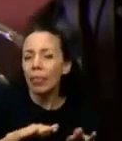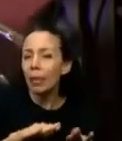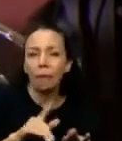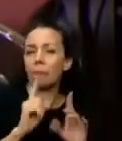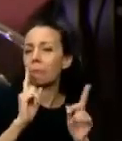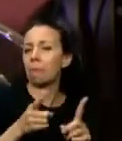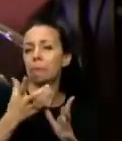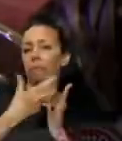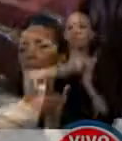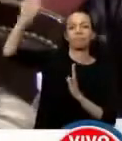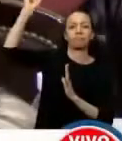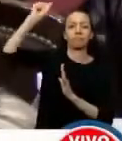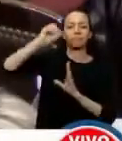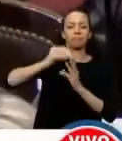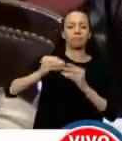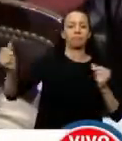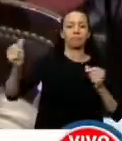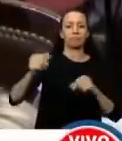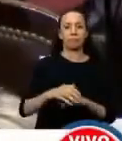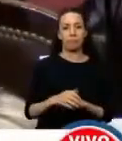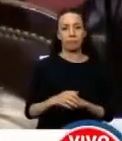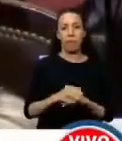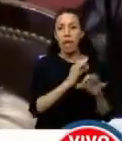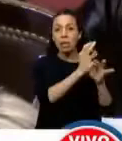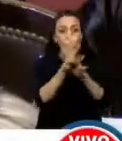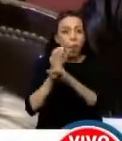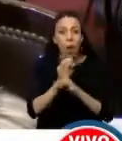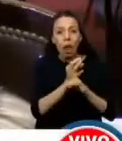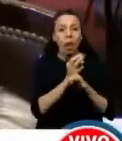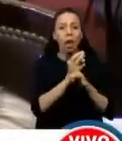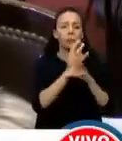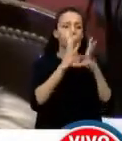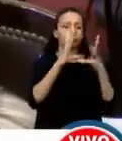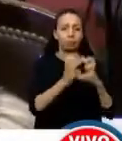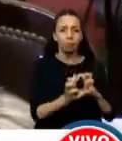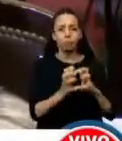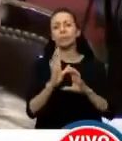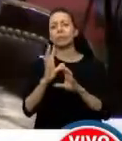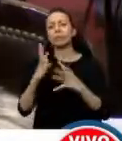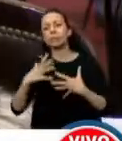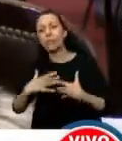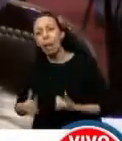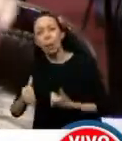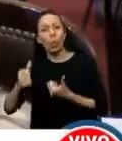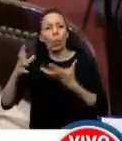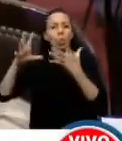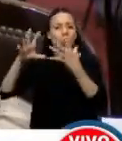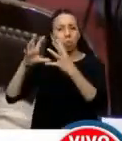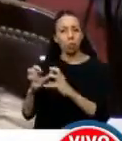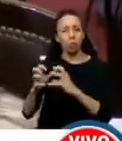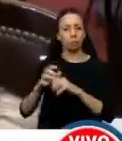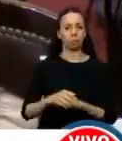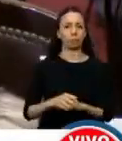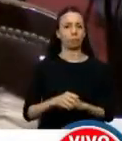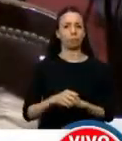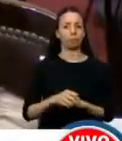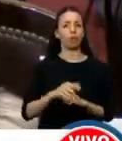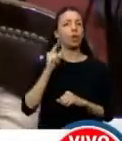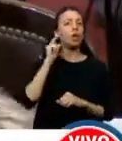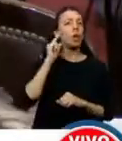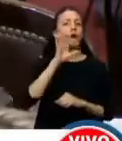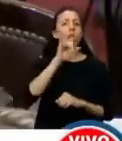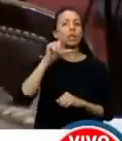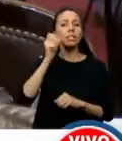vivimos en un país con más del 40% de pobres, tenemos más de 5 millones de argentinas y argentinas debajo de la línea de la